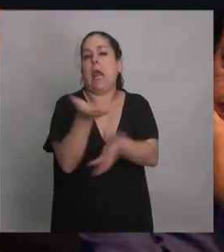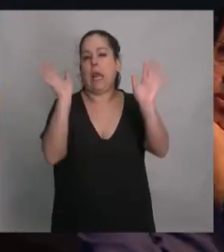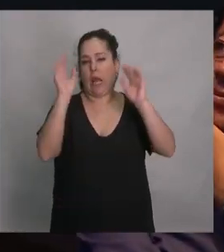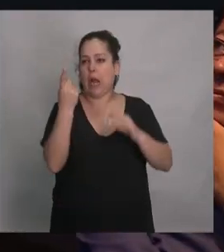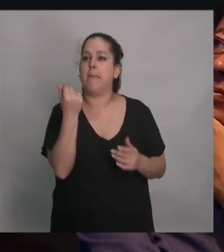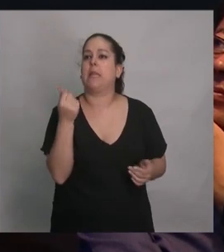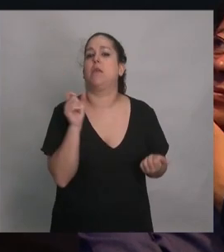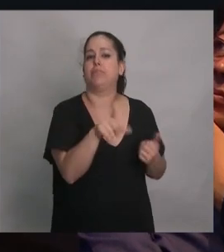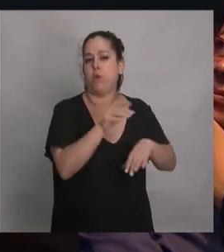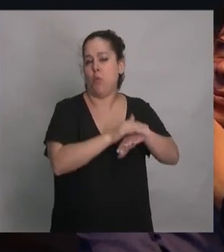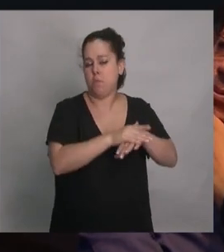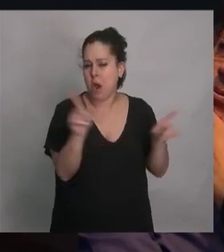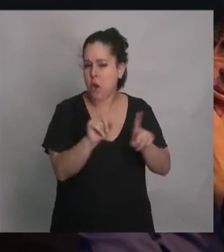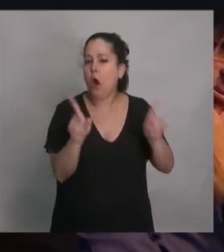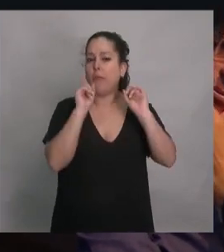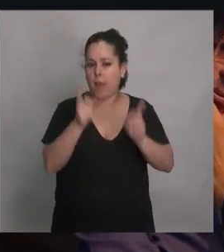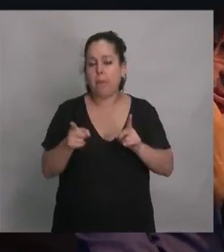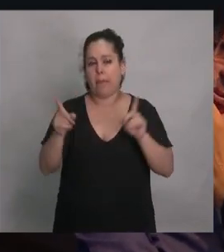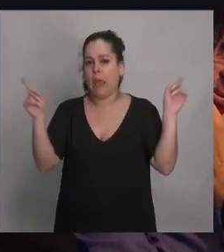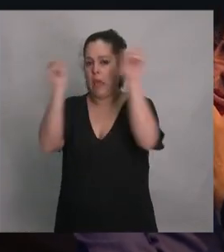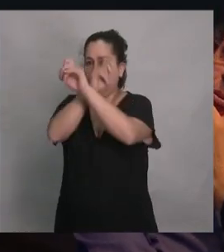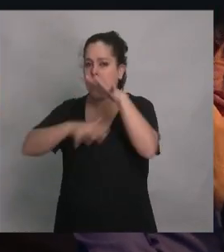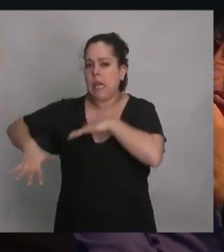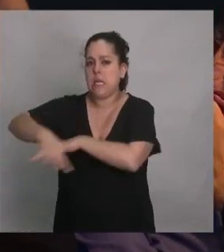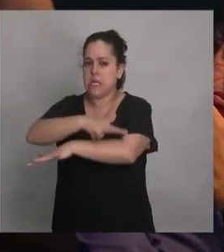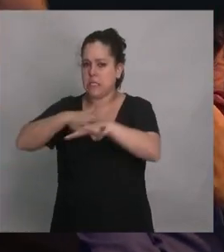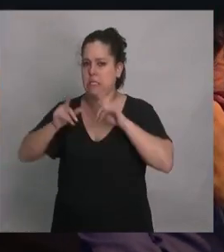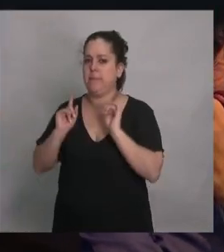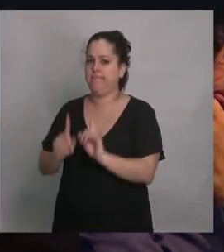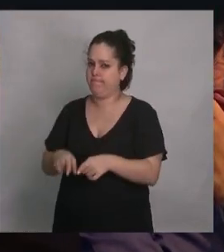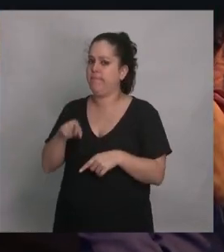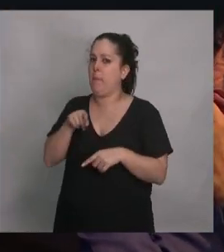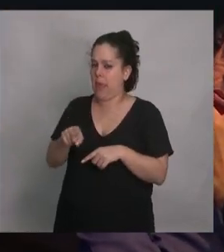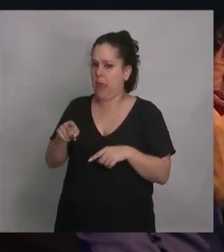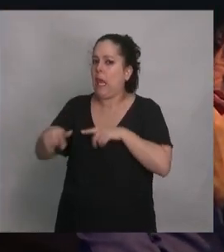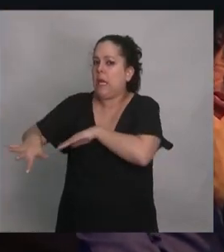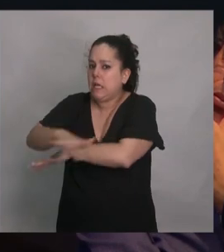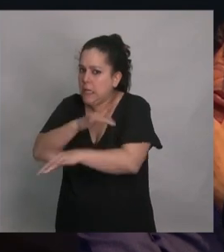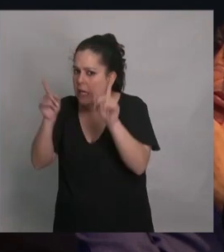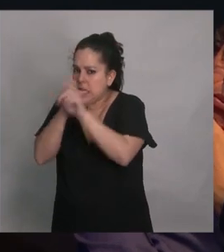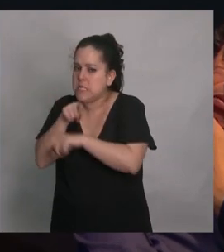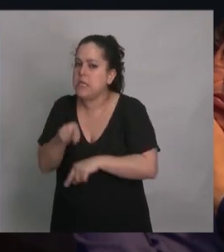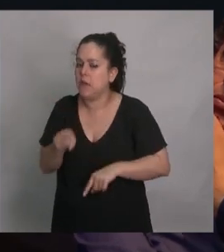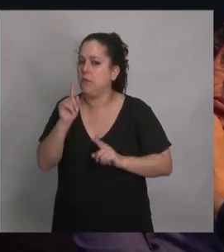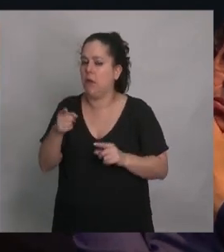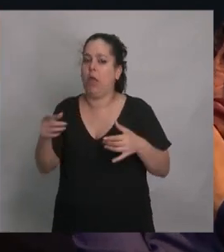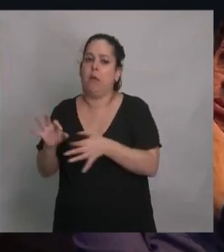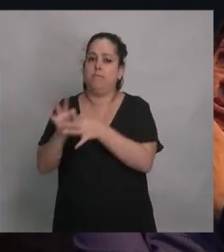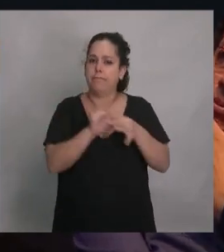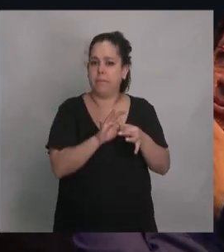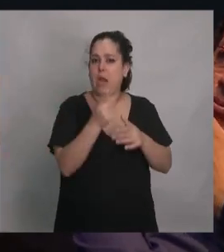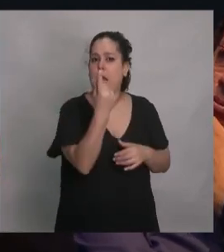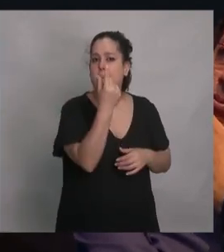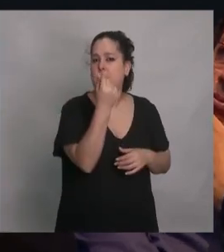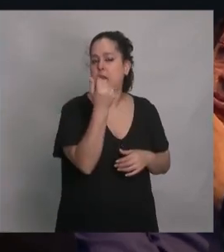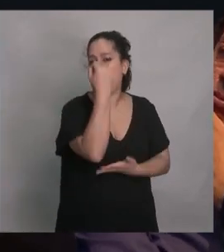capitalismo. La crisis del capitalismo, que ha sido la mayor crisis del capitalismo financiero